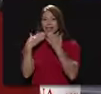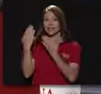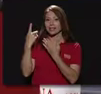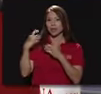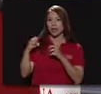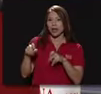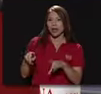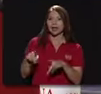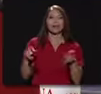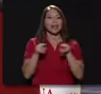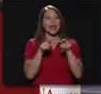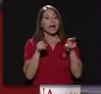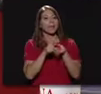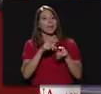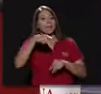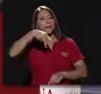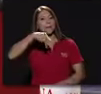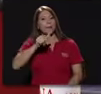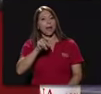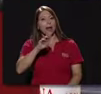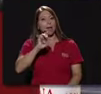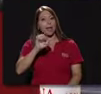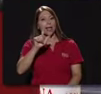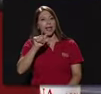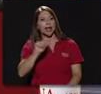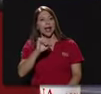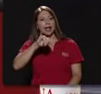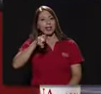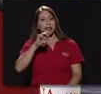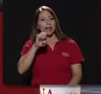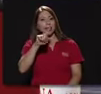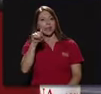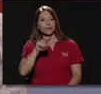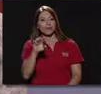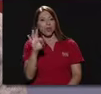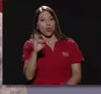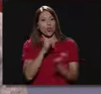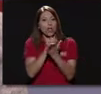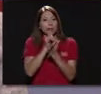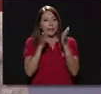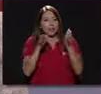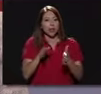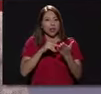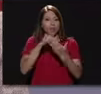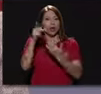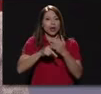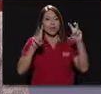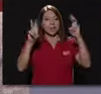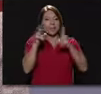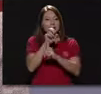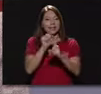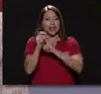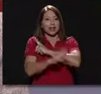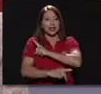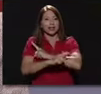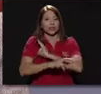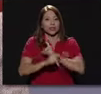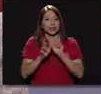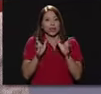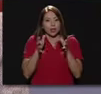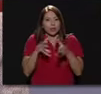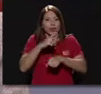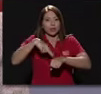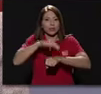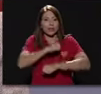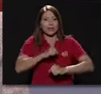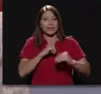espacio. Además, nos acompaña Pamela Jiménez Fontana, investigadora del programa Estado de la Nación del Consejo